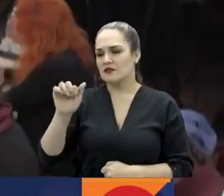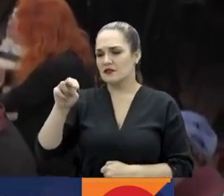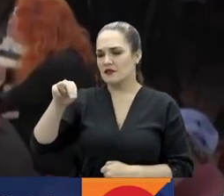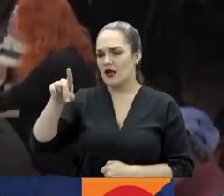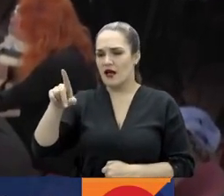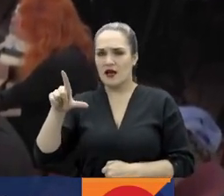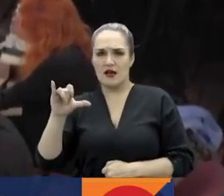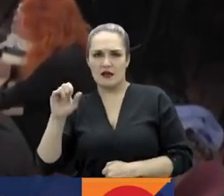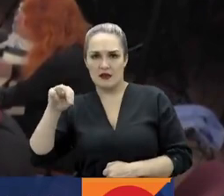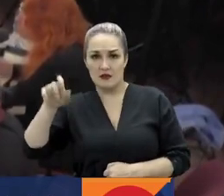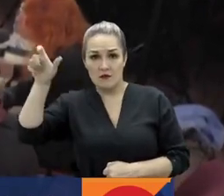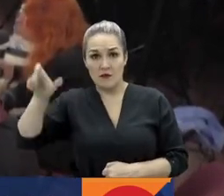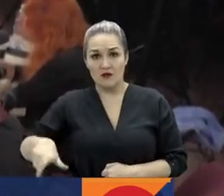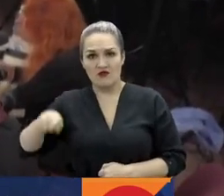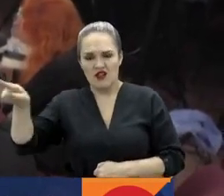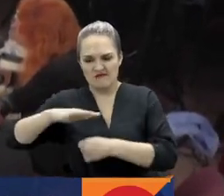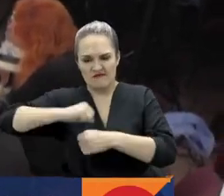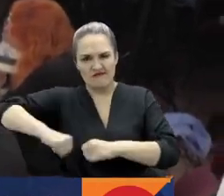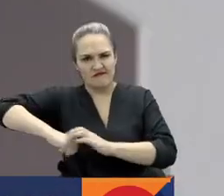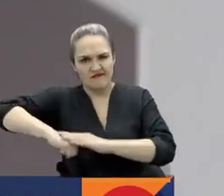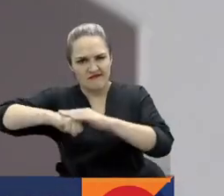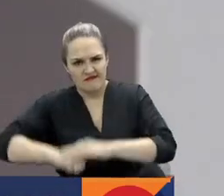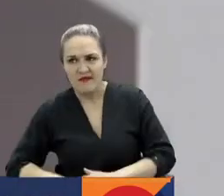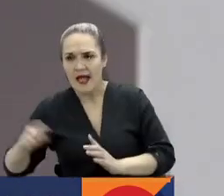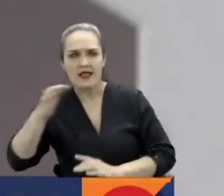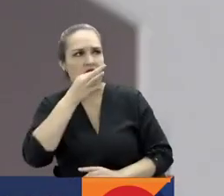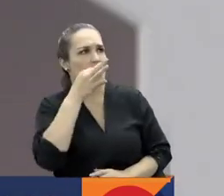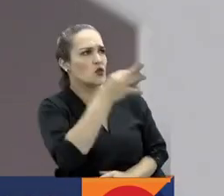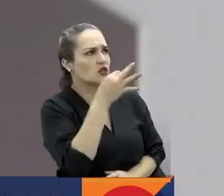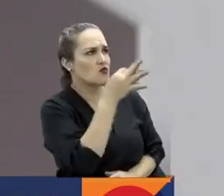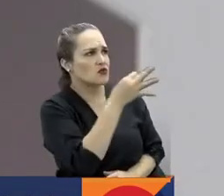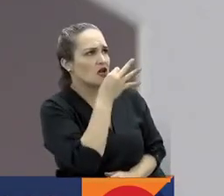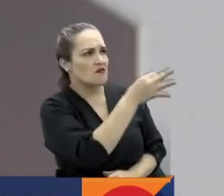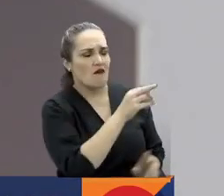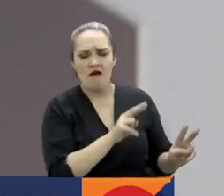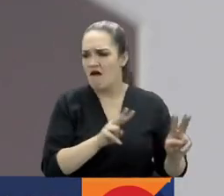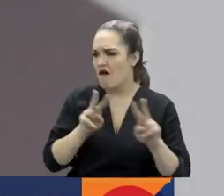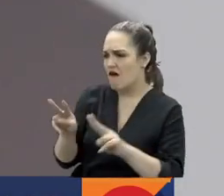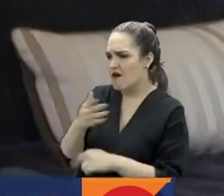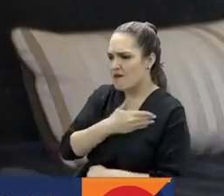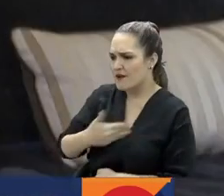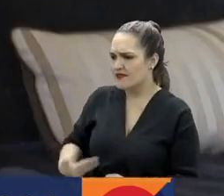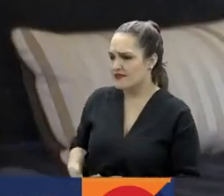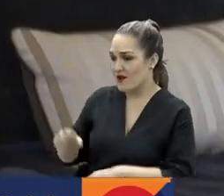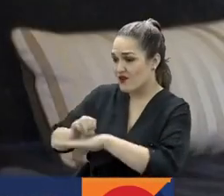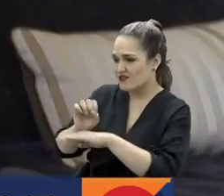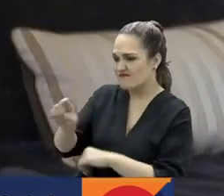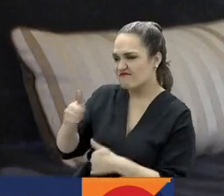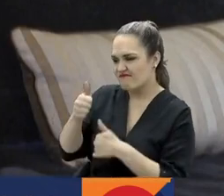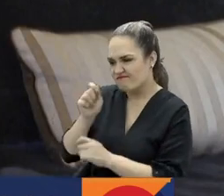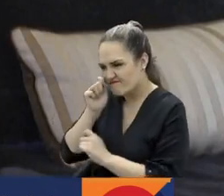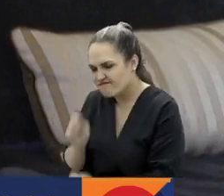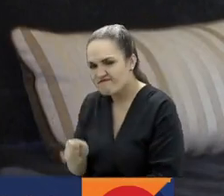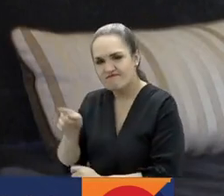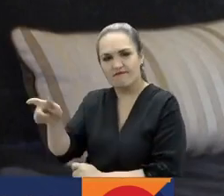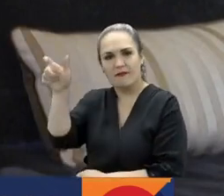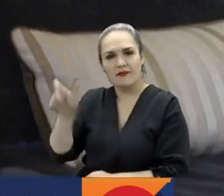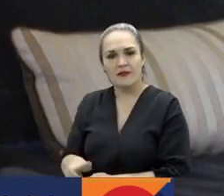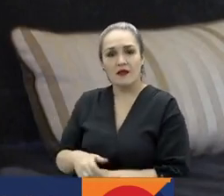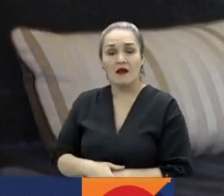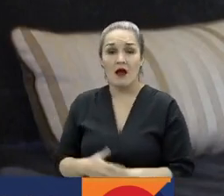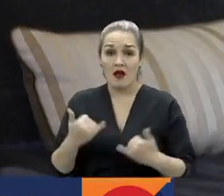además de alertar de vulneraciones de Derechos Humanos en Rusia el presidente de dicha ong solo ve una solución para el conflicto infortunadamente hoy